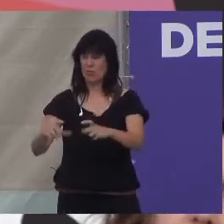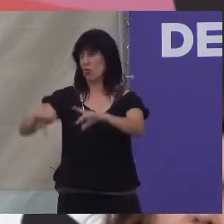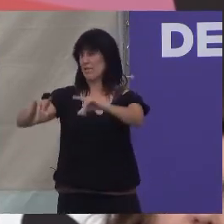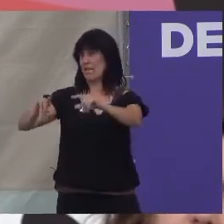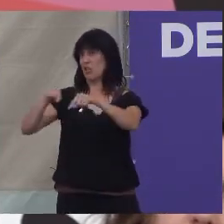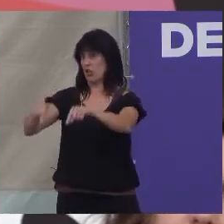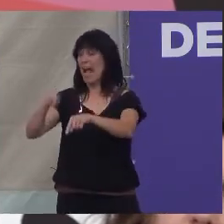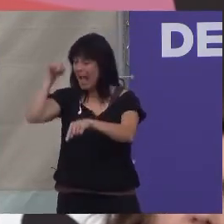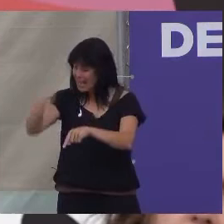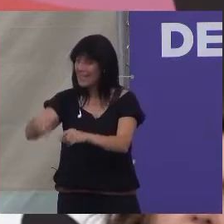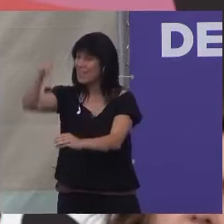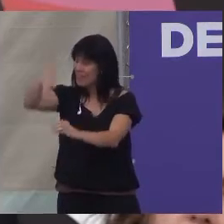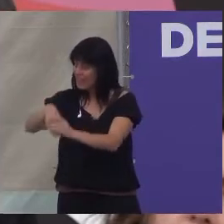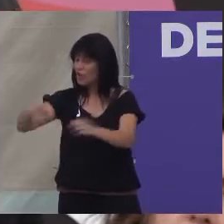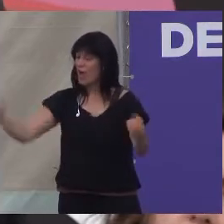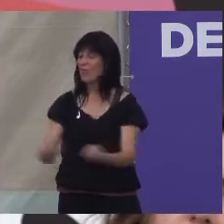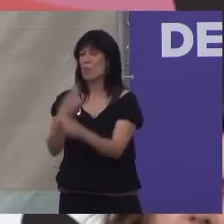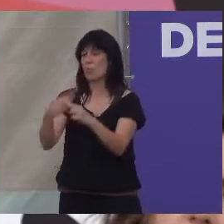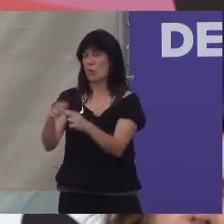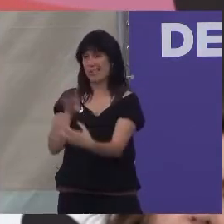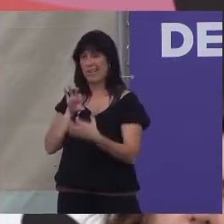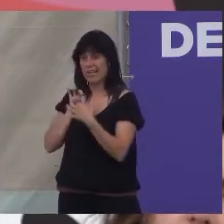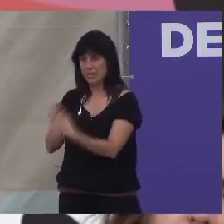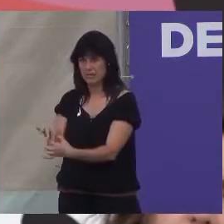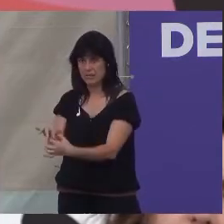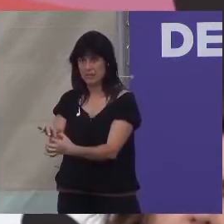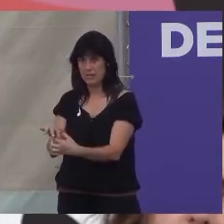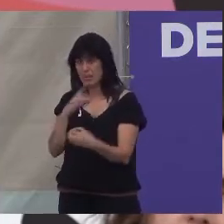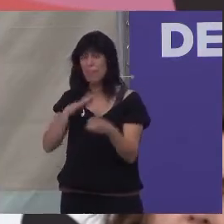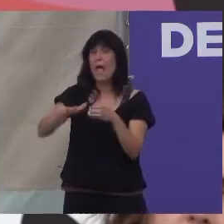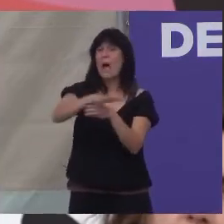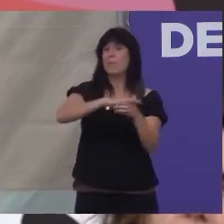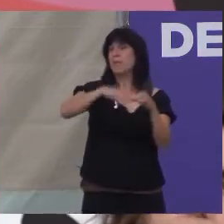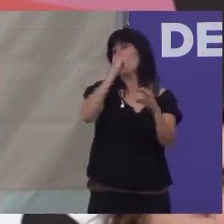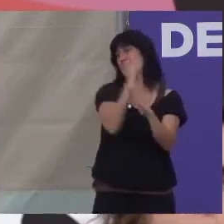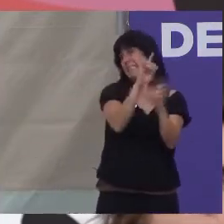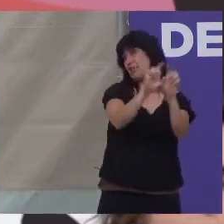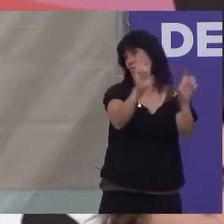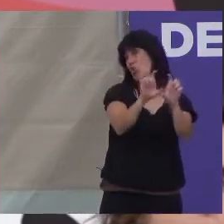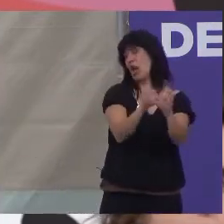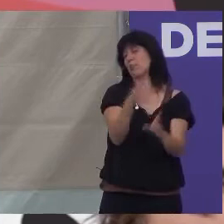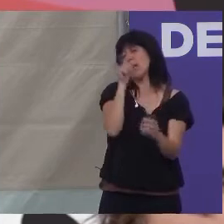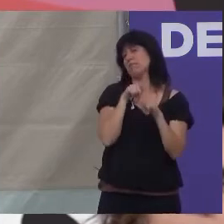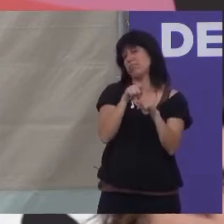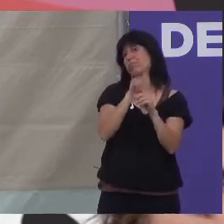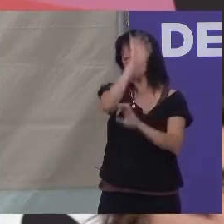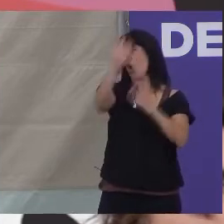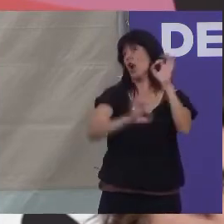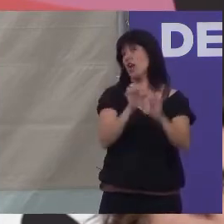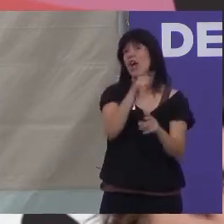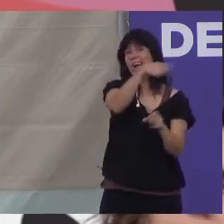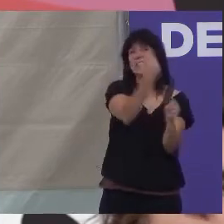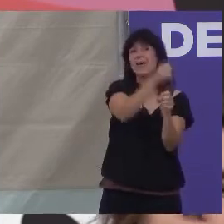donde ocurre la acción política. En los ámbitos orgánicos e institucionales trabajan nuestros